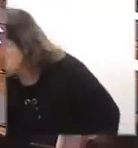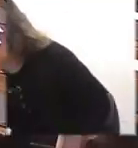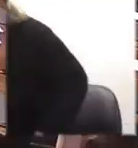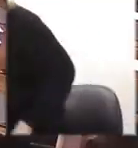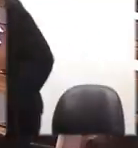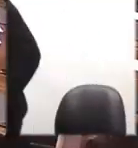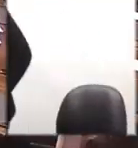Gracias.